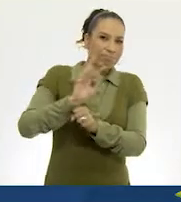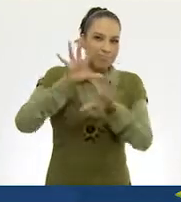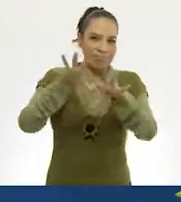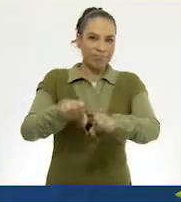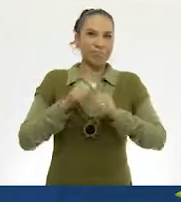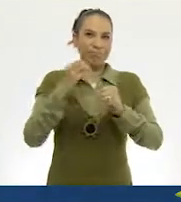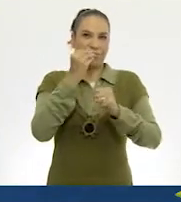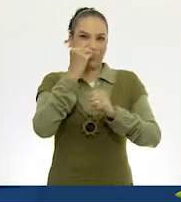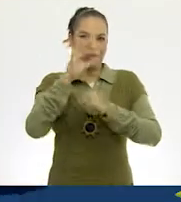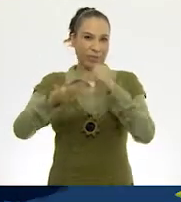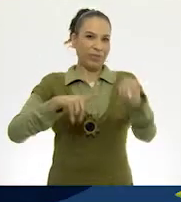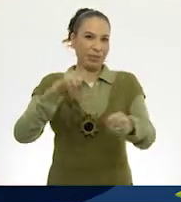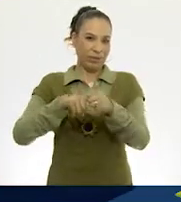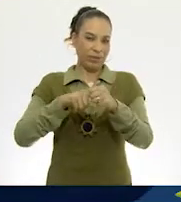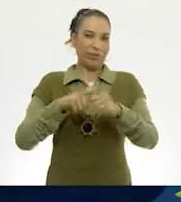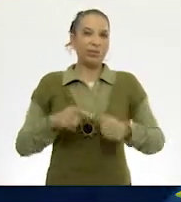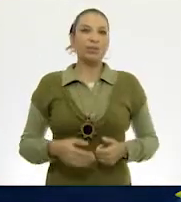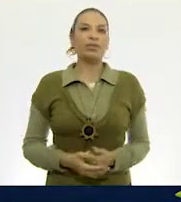presas.